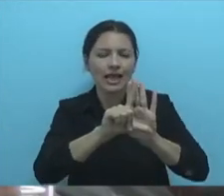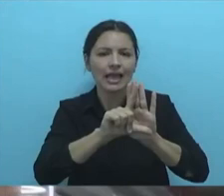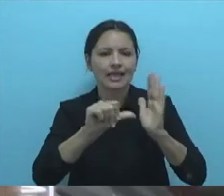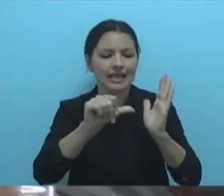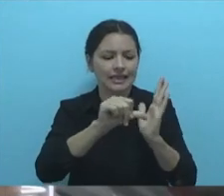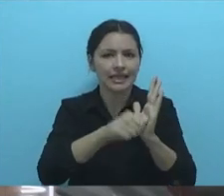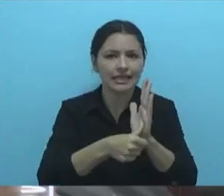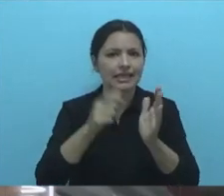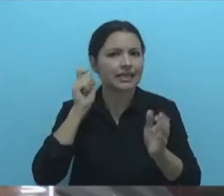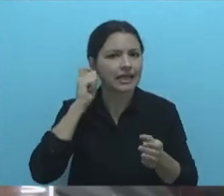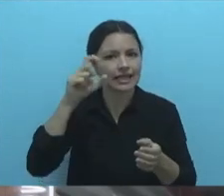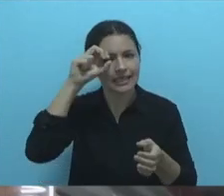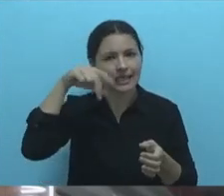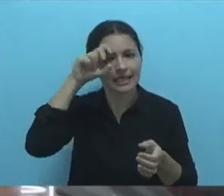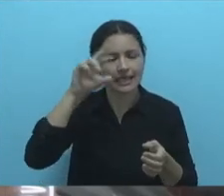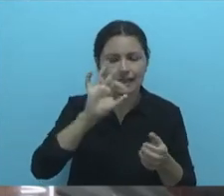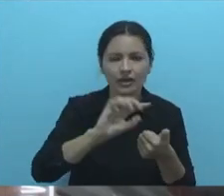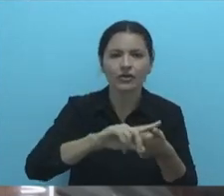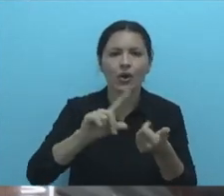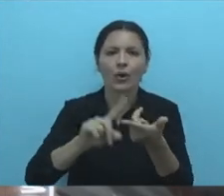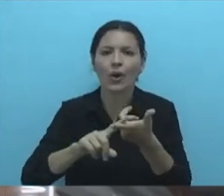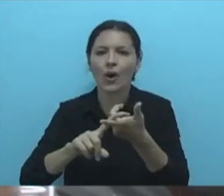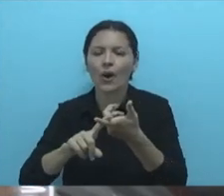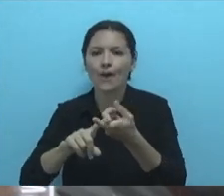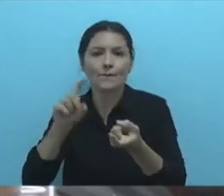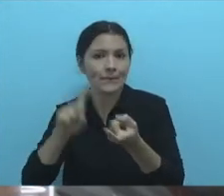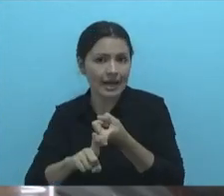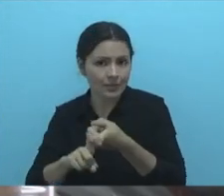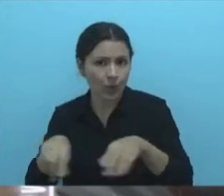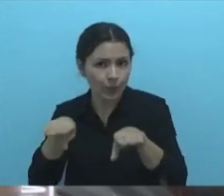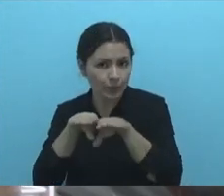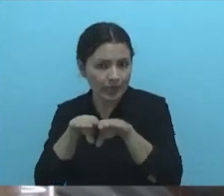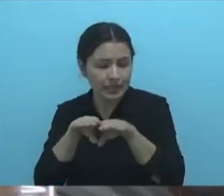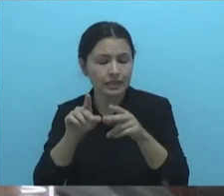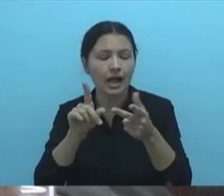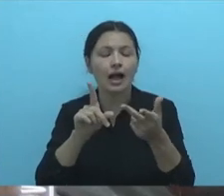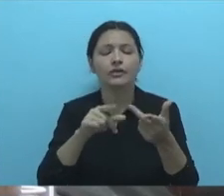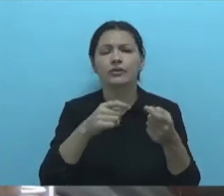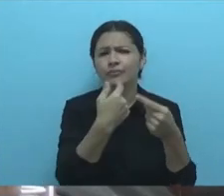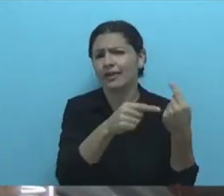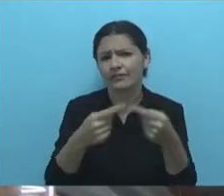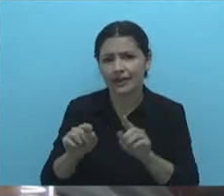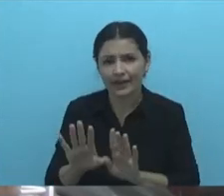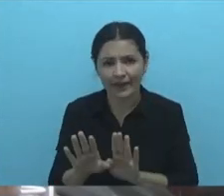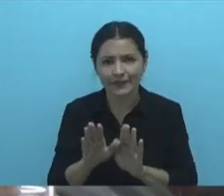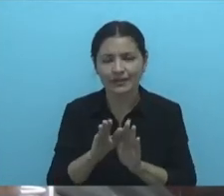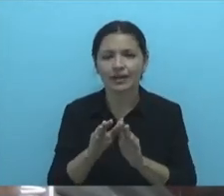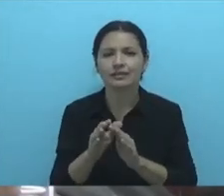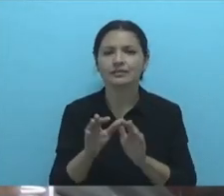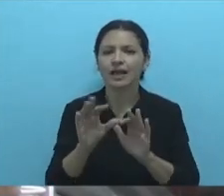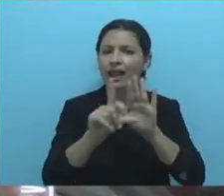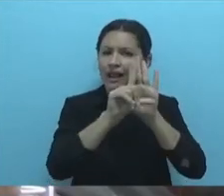que permitieron empezar a recorrer un camino de reconocimiento de estos derechos pero lamentablemente Hoy